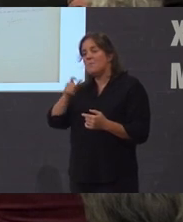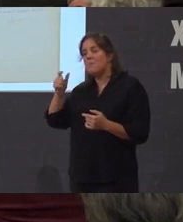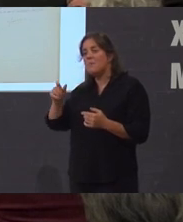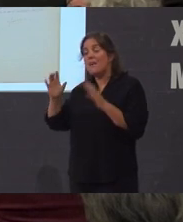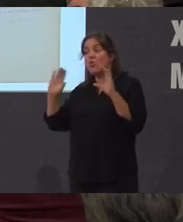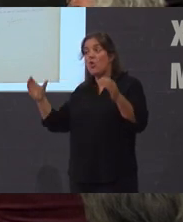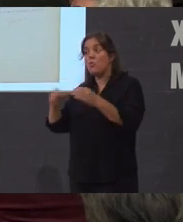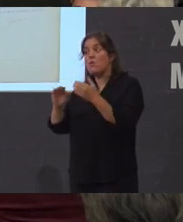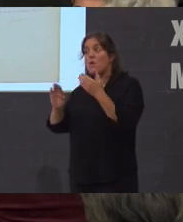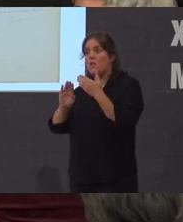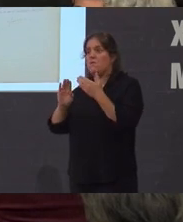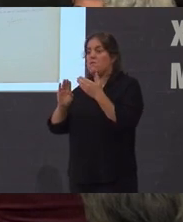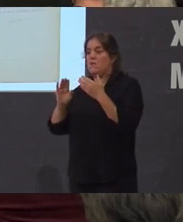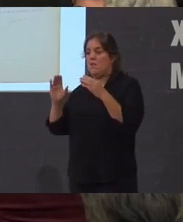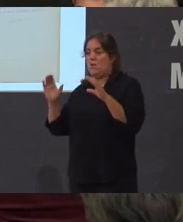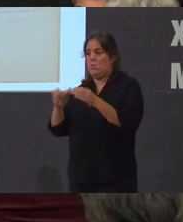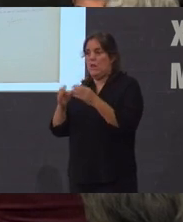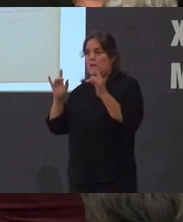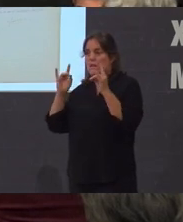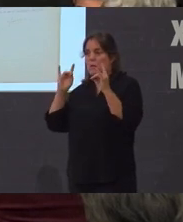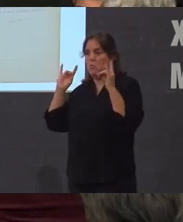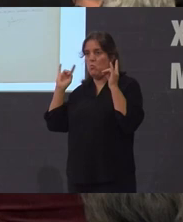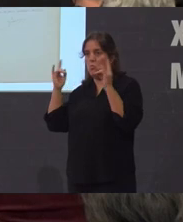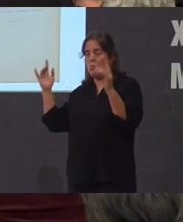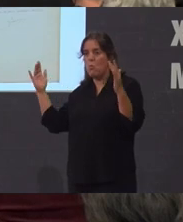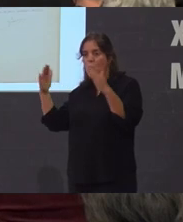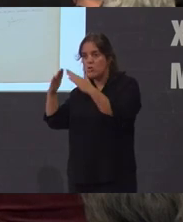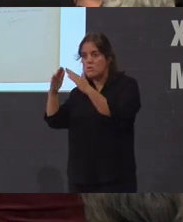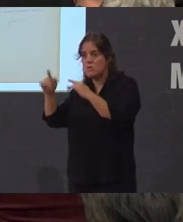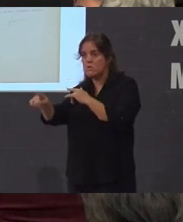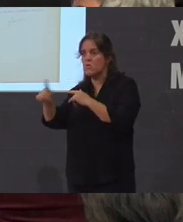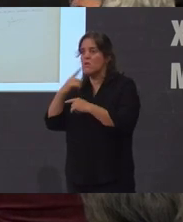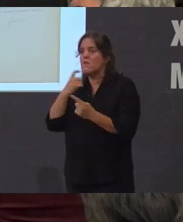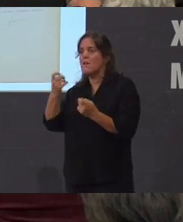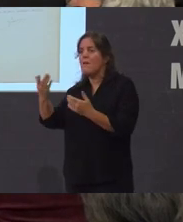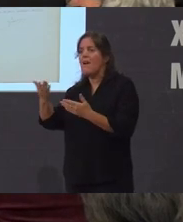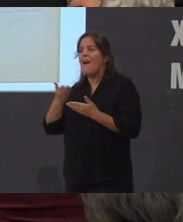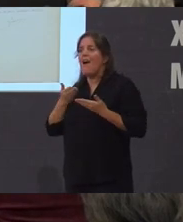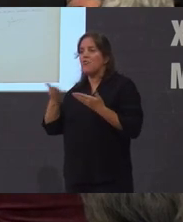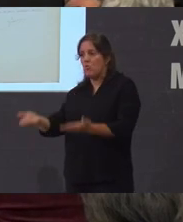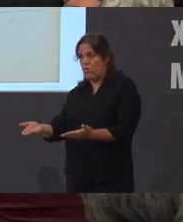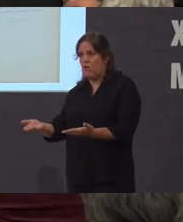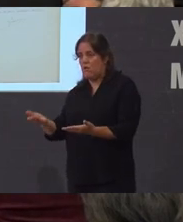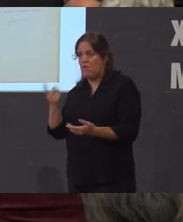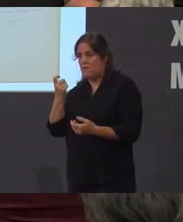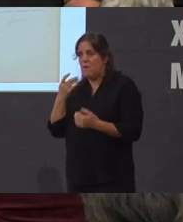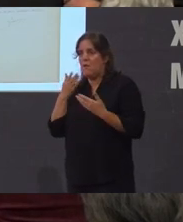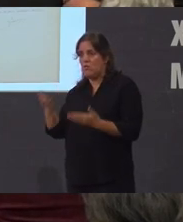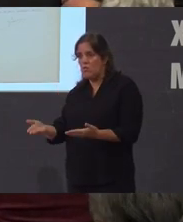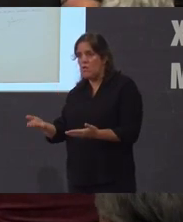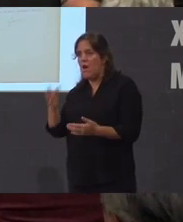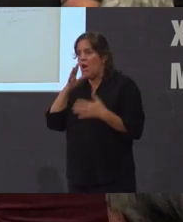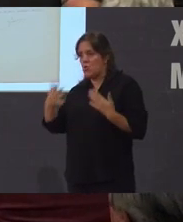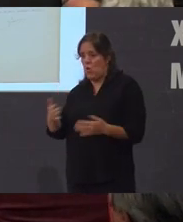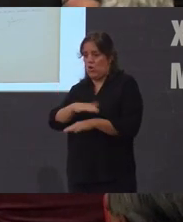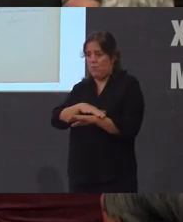as comunidades de montes esquecéronse por completo dela os gobernantes, os de hoxe tamén.